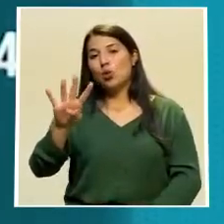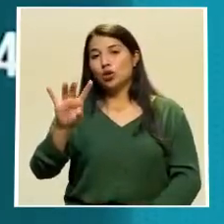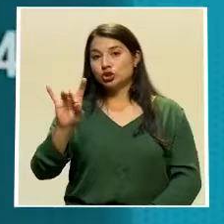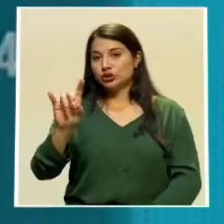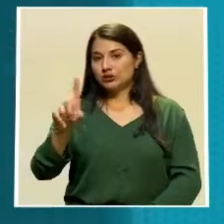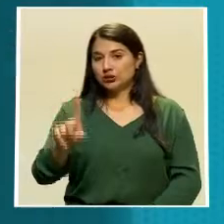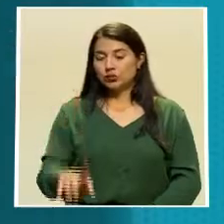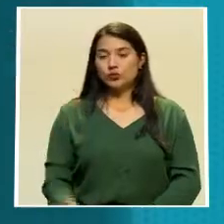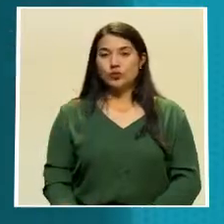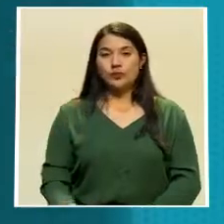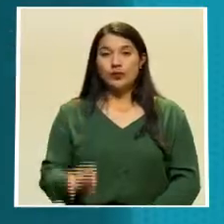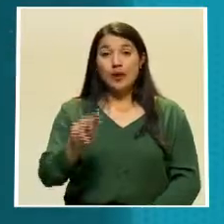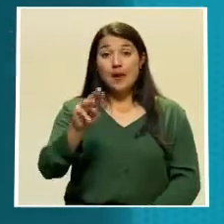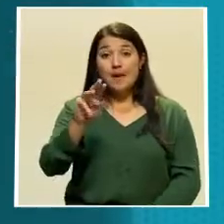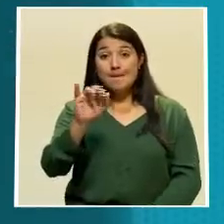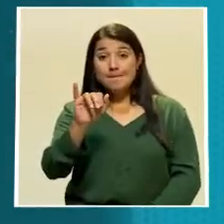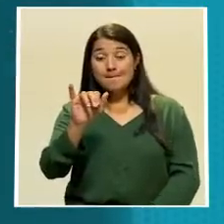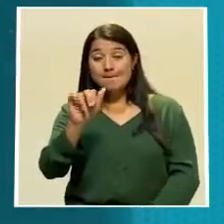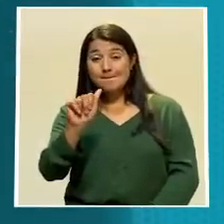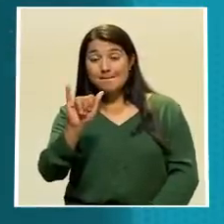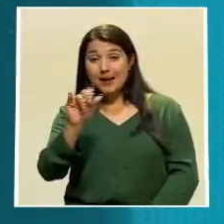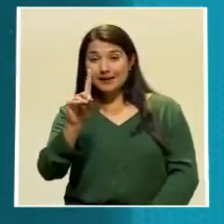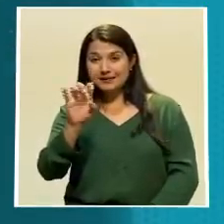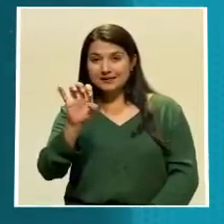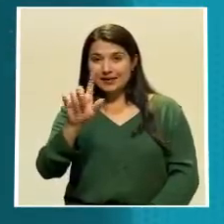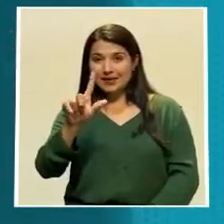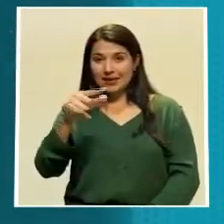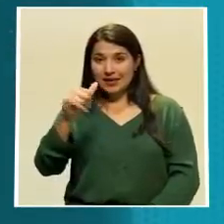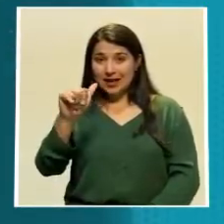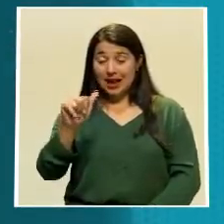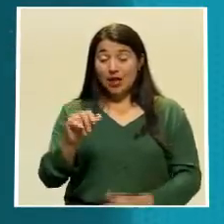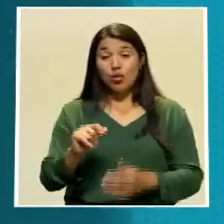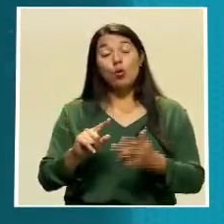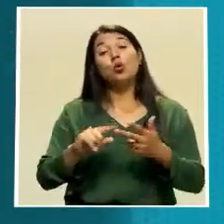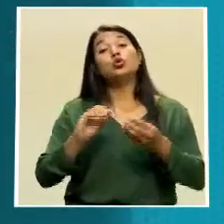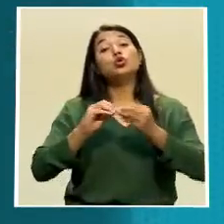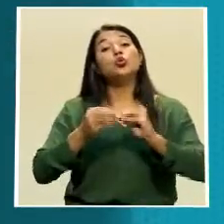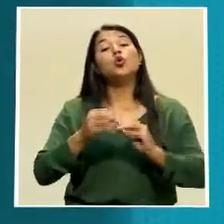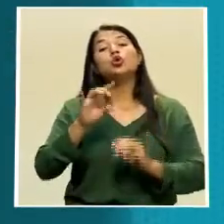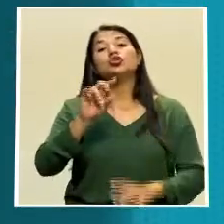10-20.094-04-47-0481. Mike Delgado, hijo de fallecido, al teléfono